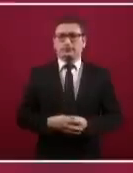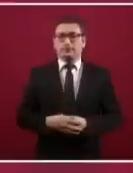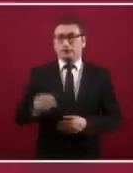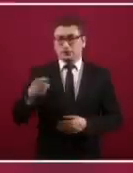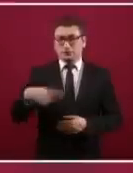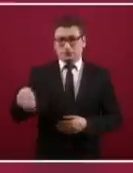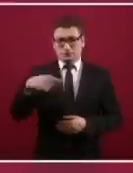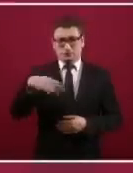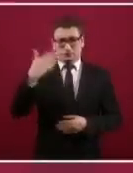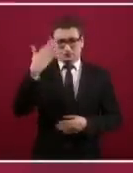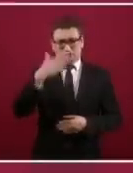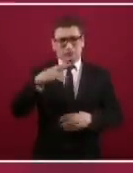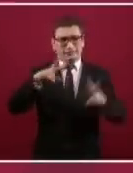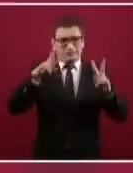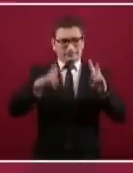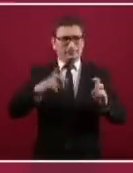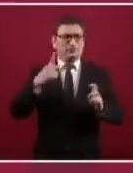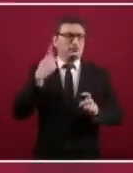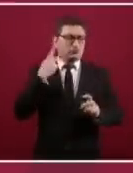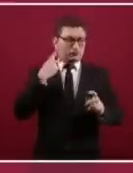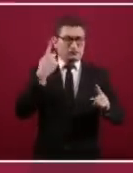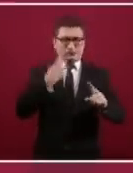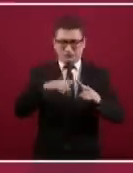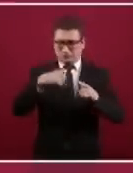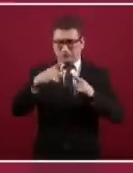muy politizados, muy conscientes.